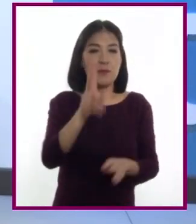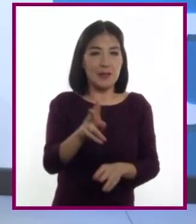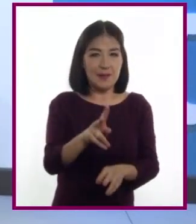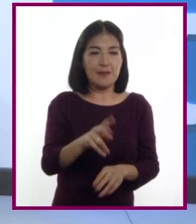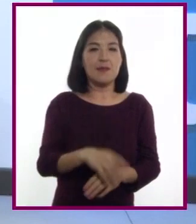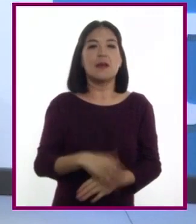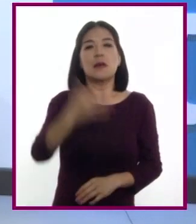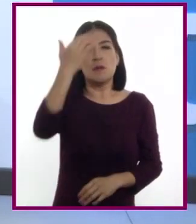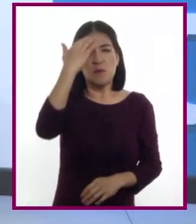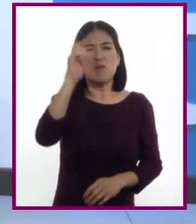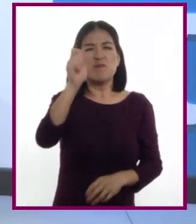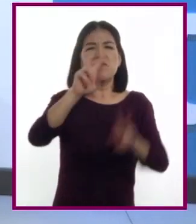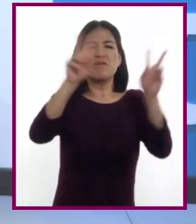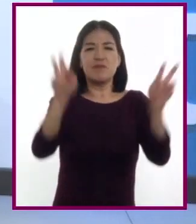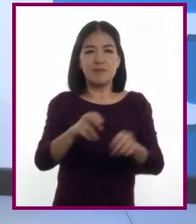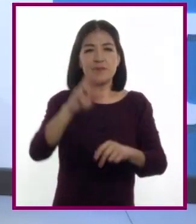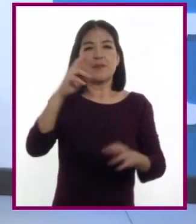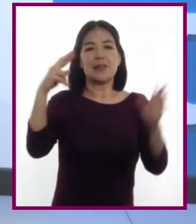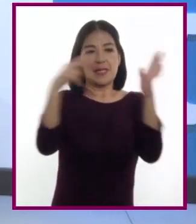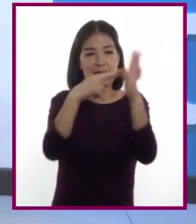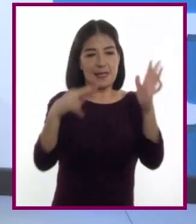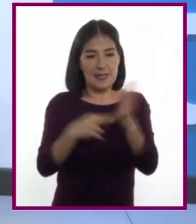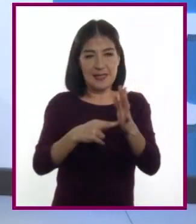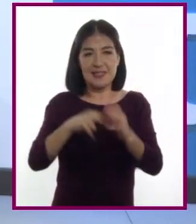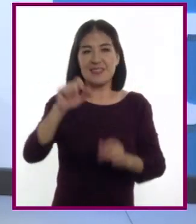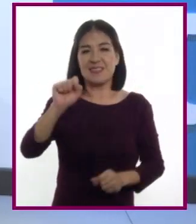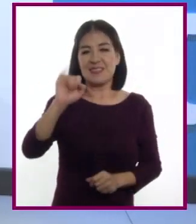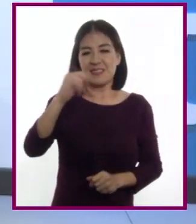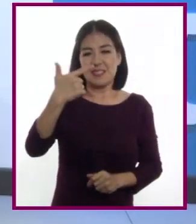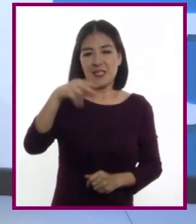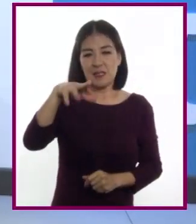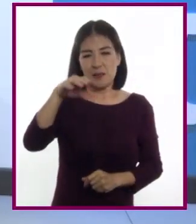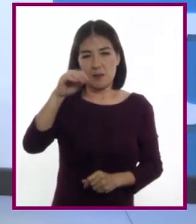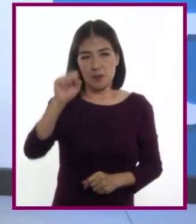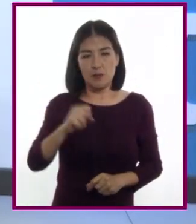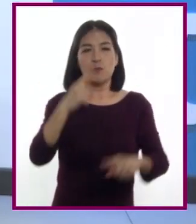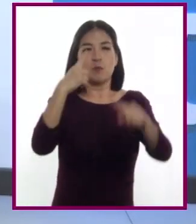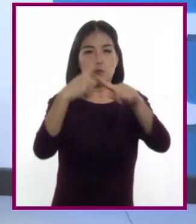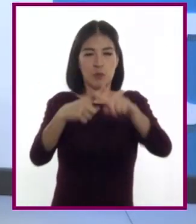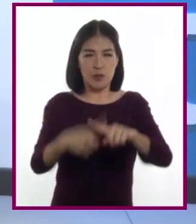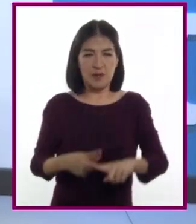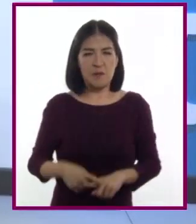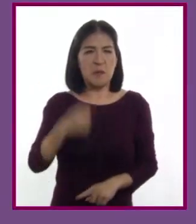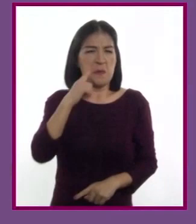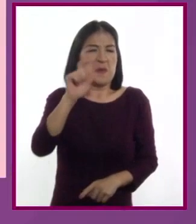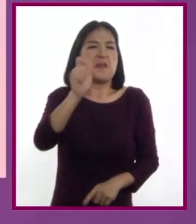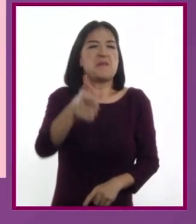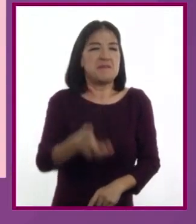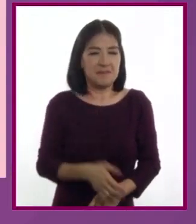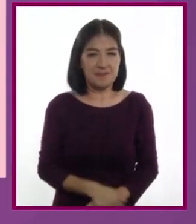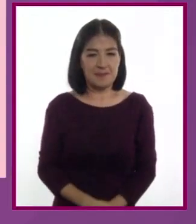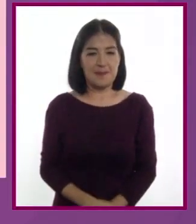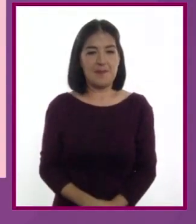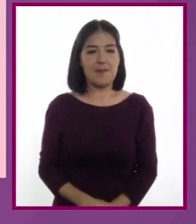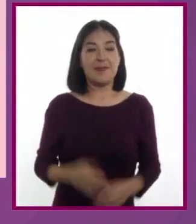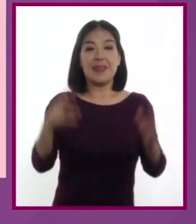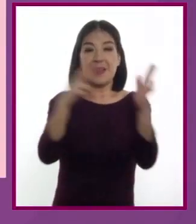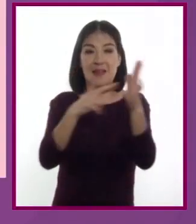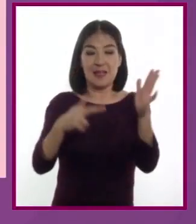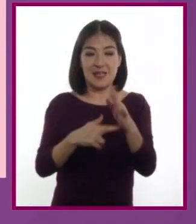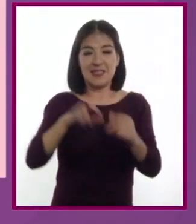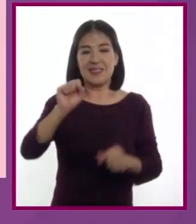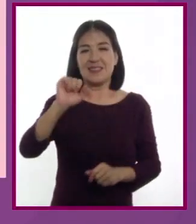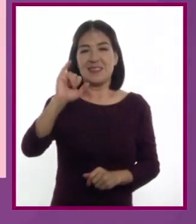conoce como las reglas de los signos de la multiplicación. Vamos a ver en qué consisten. Reglas de los signos